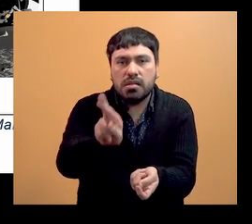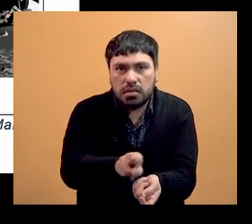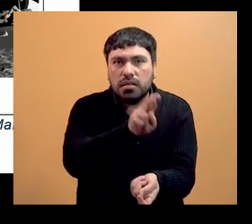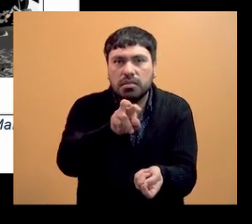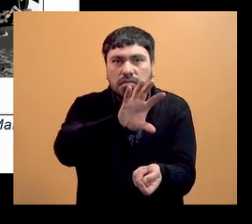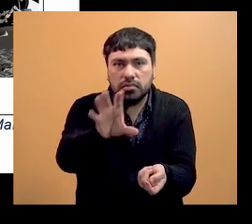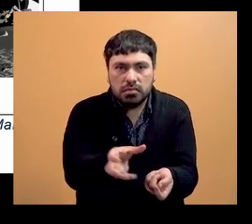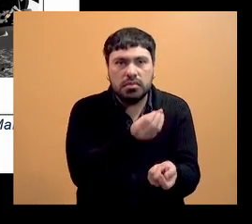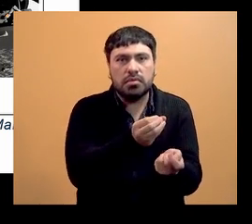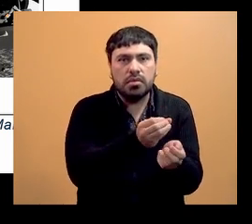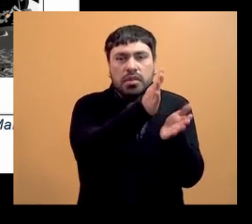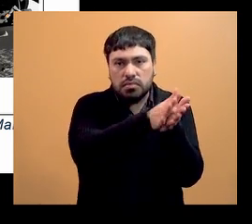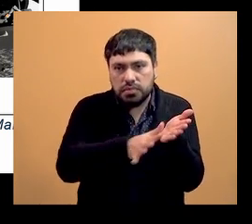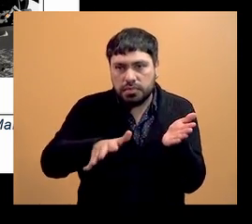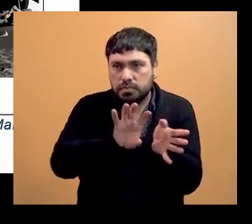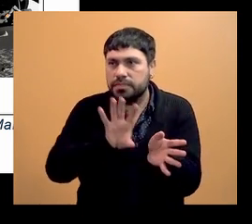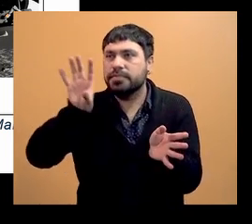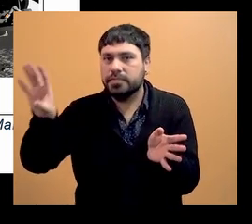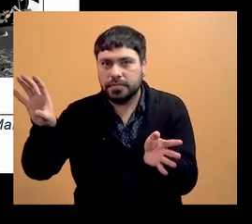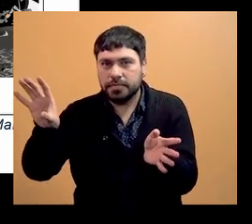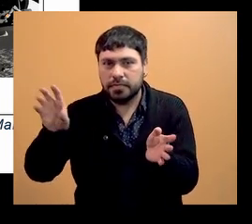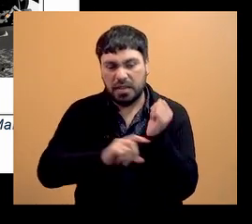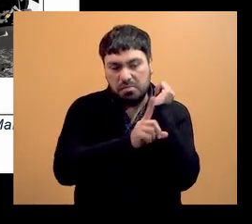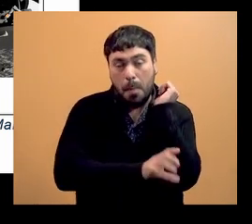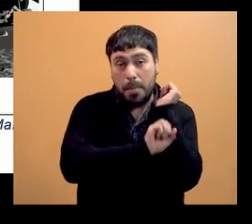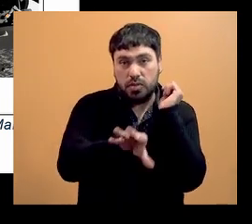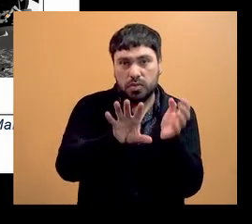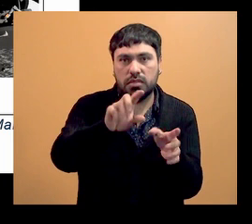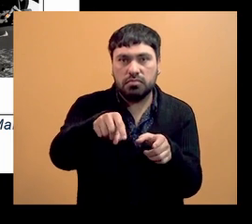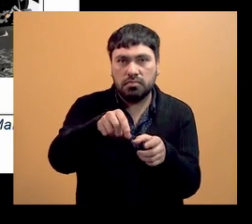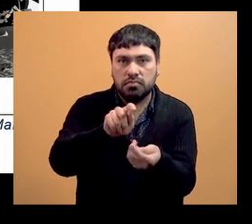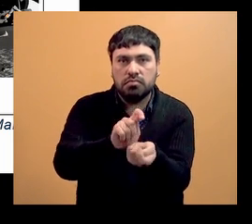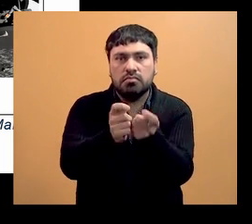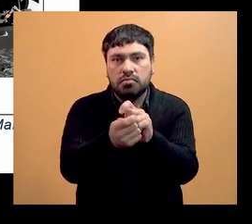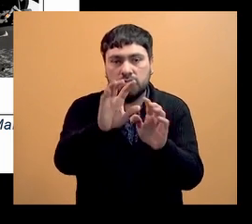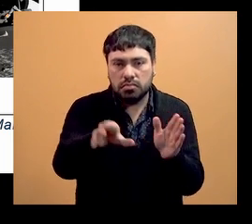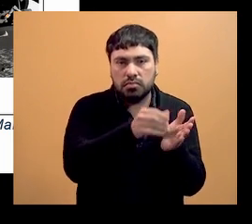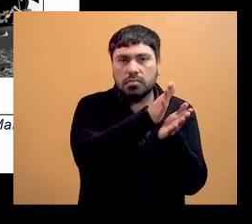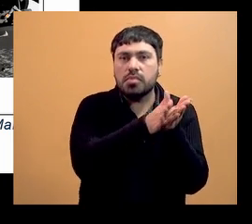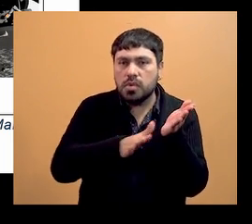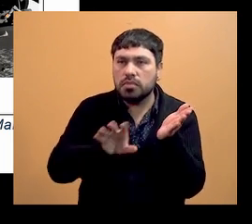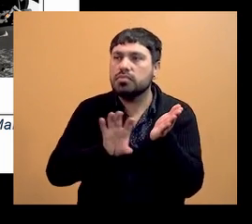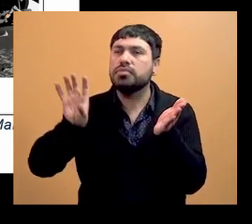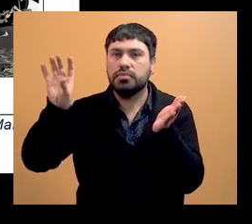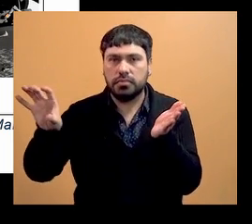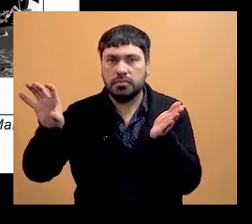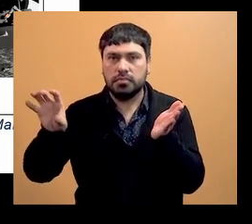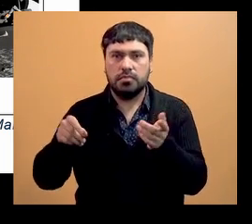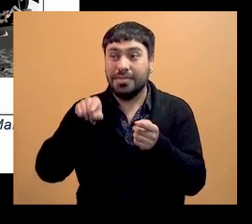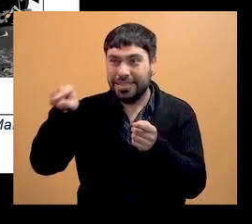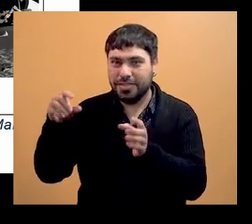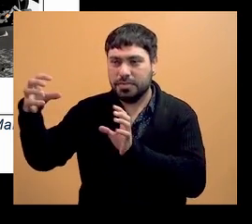jeringa o nariz caliente a una temperatura controlada que permite que el plástico sea moldeado capa por capa hasta generar una